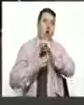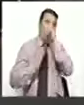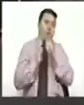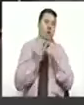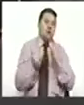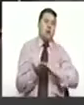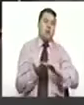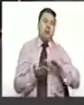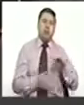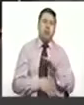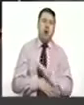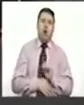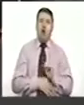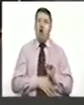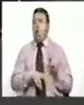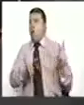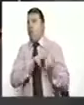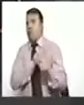terminado. Pero